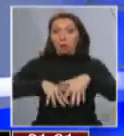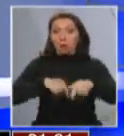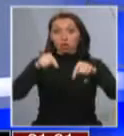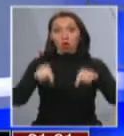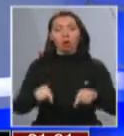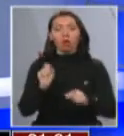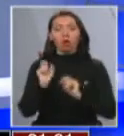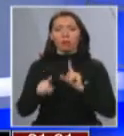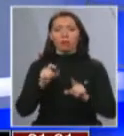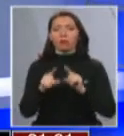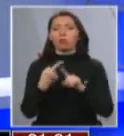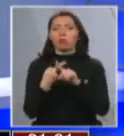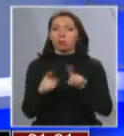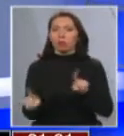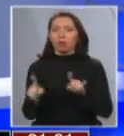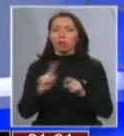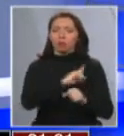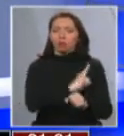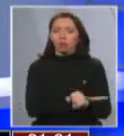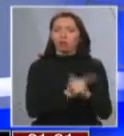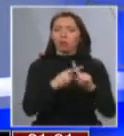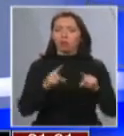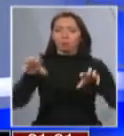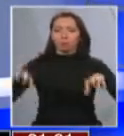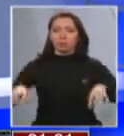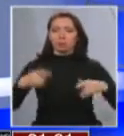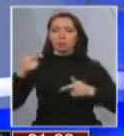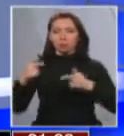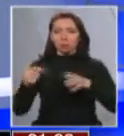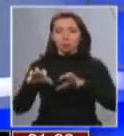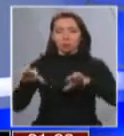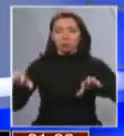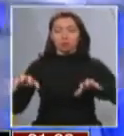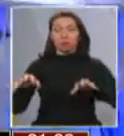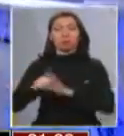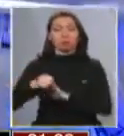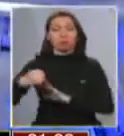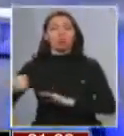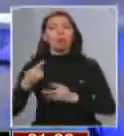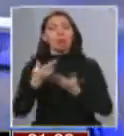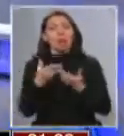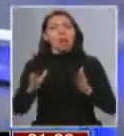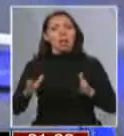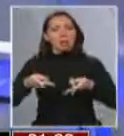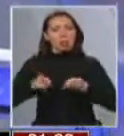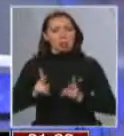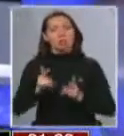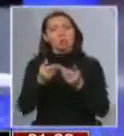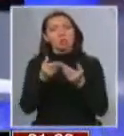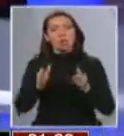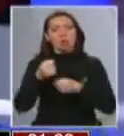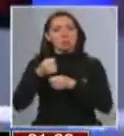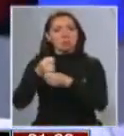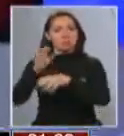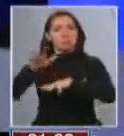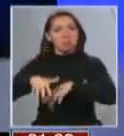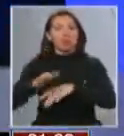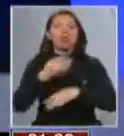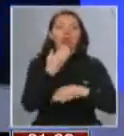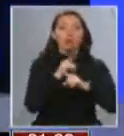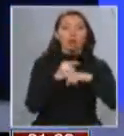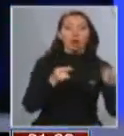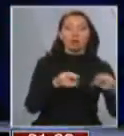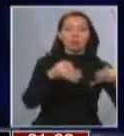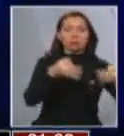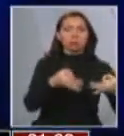son defendidos con distinta fuerza desde diferentes sectores políticos. El derecho a manifestarse libremente y el de la seguridad y la